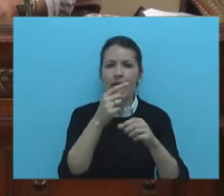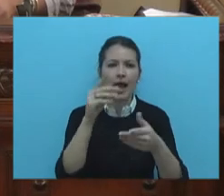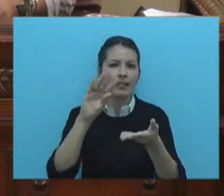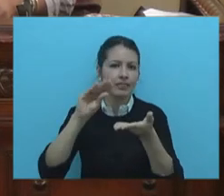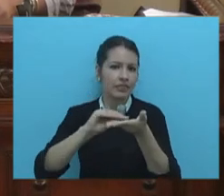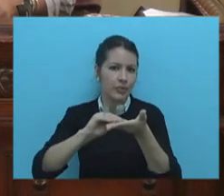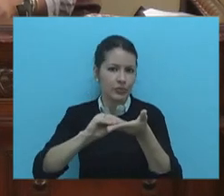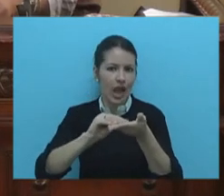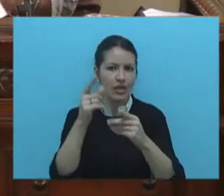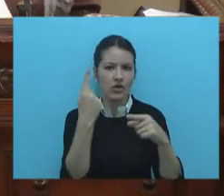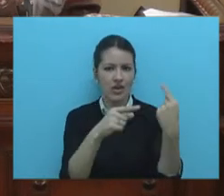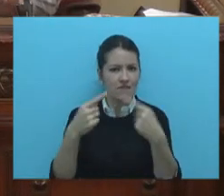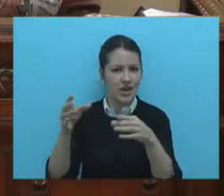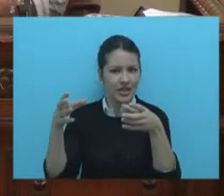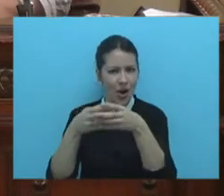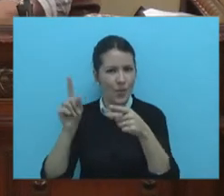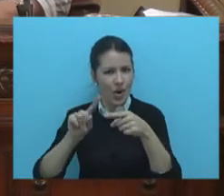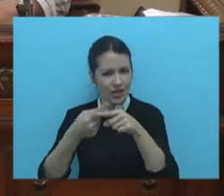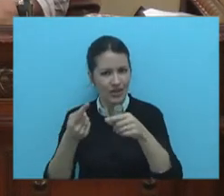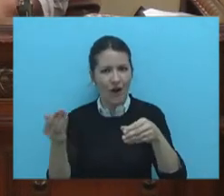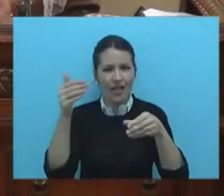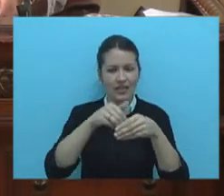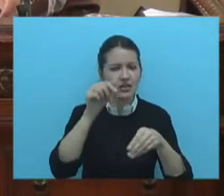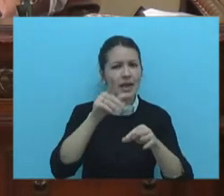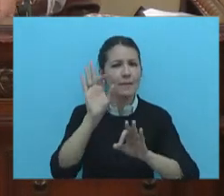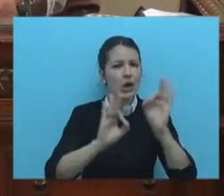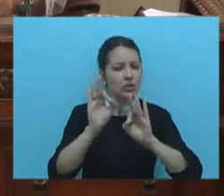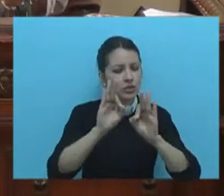de distintos bloques. Esos proyectos se van